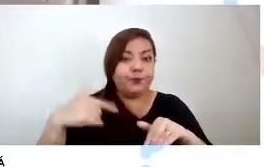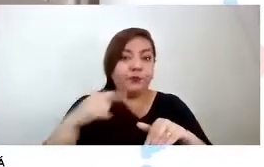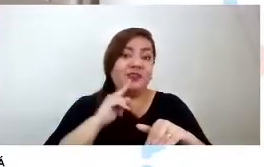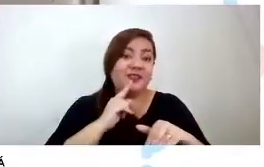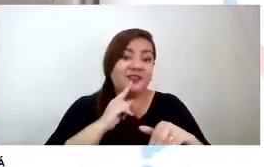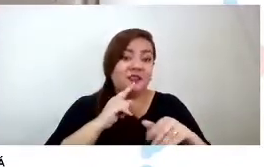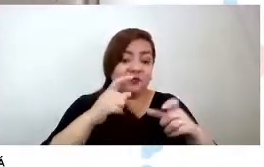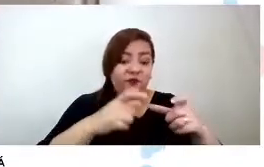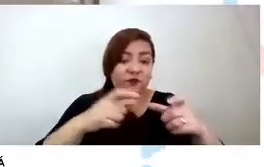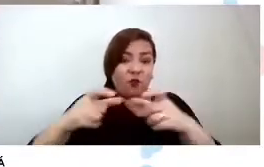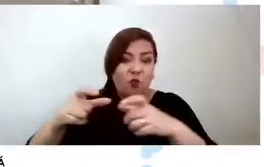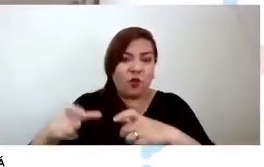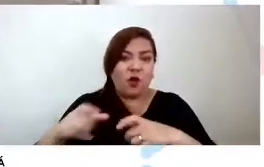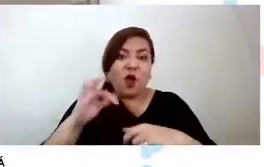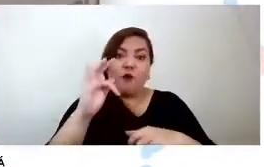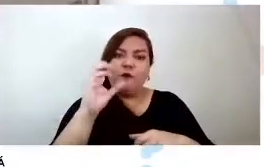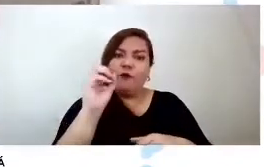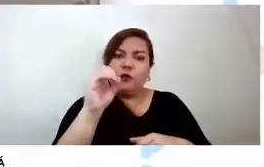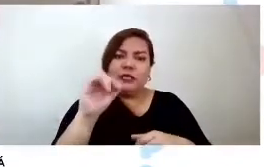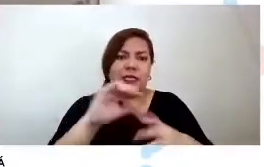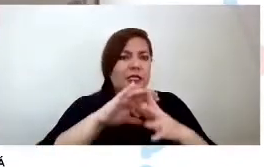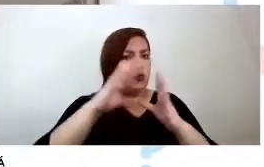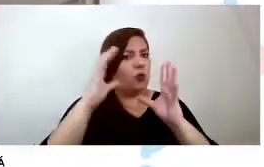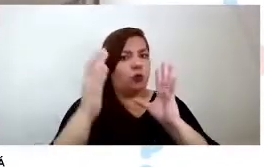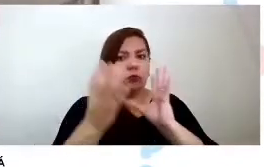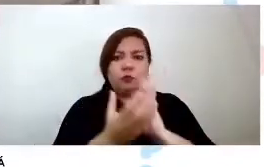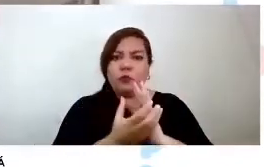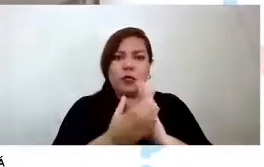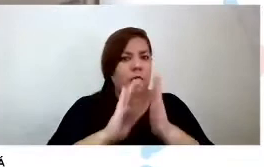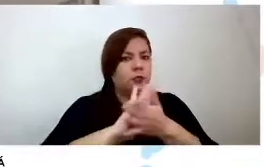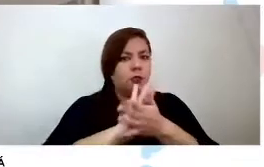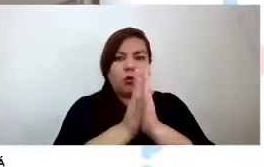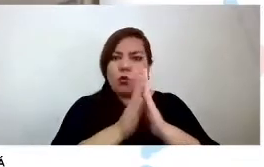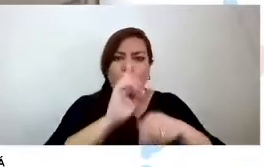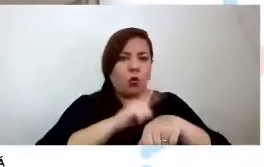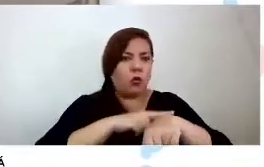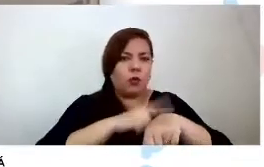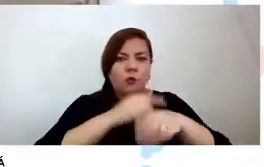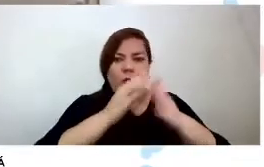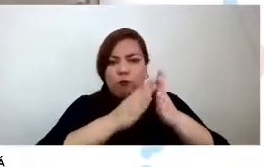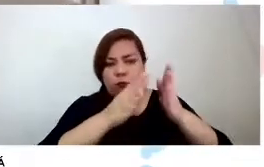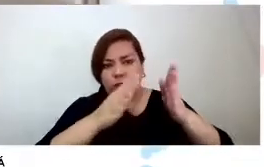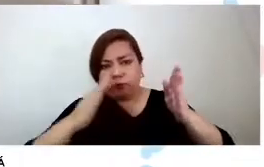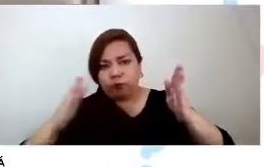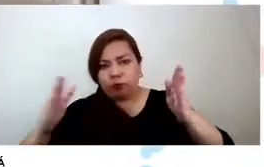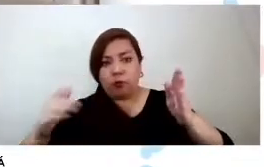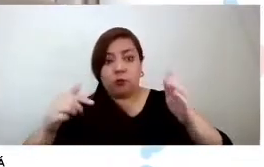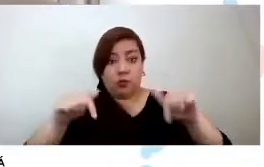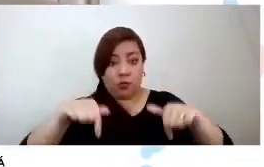todo el mundo y de casi todos los periodos geológicos por los que ha pasado nuestro